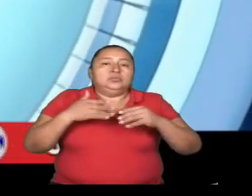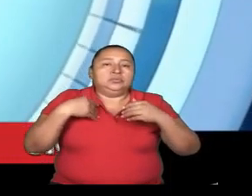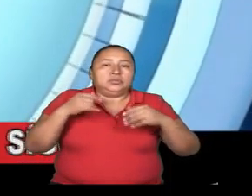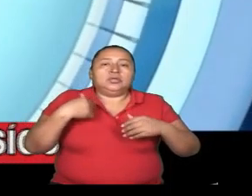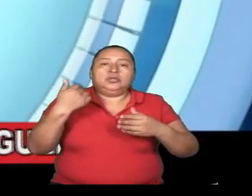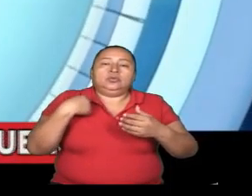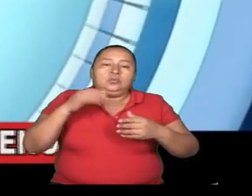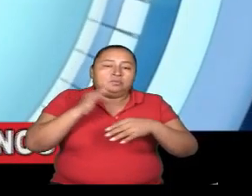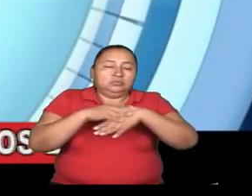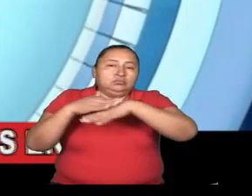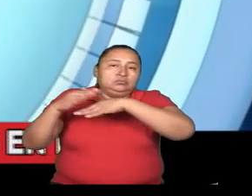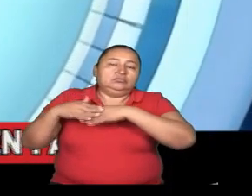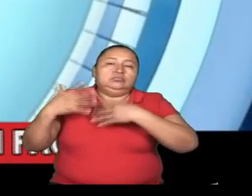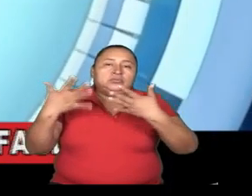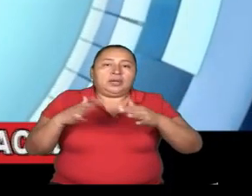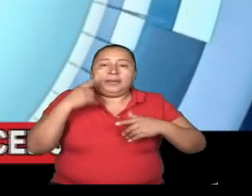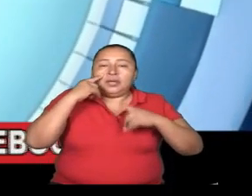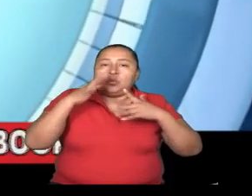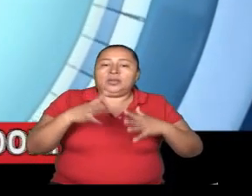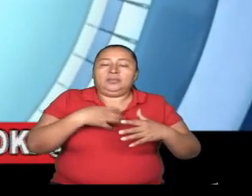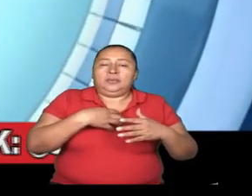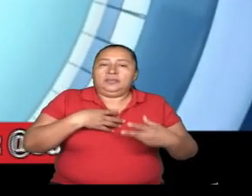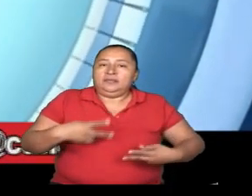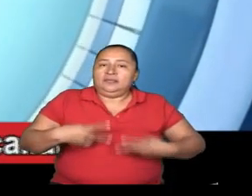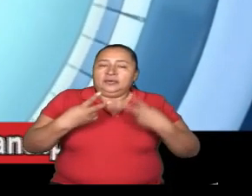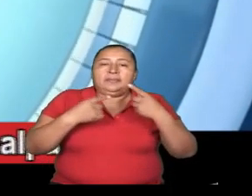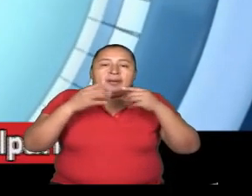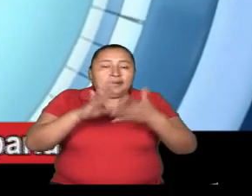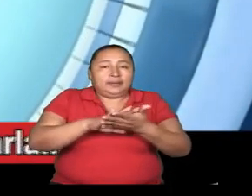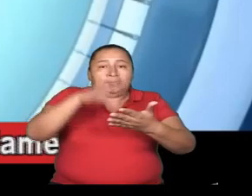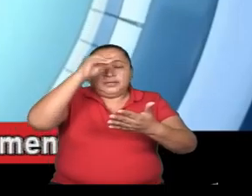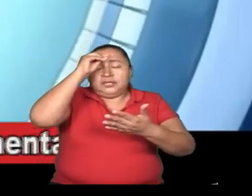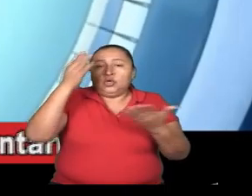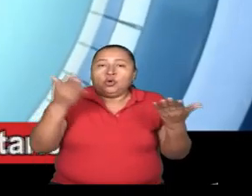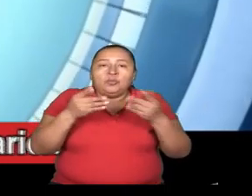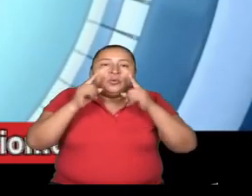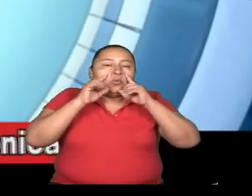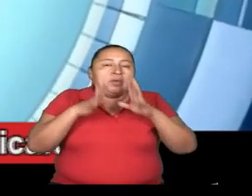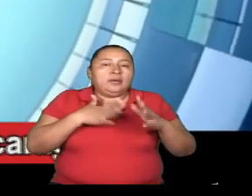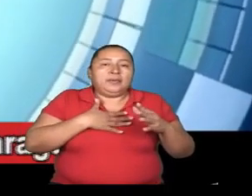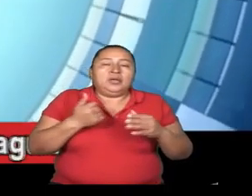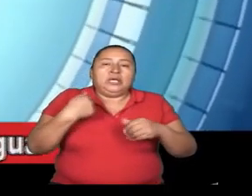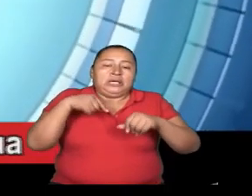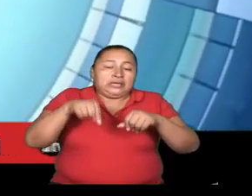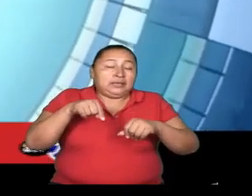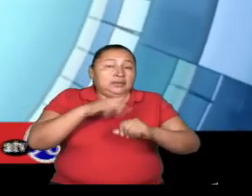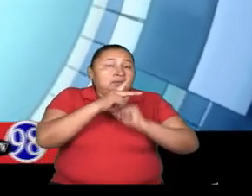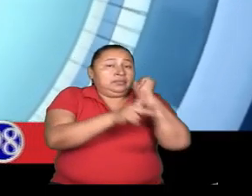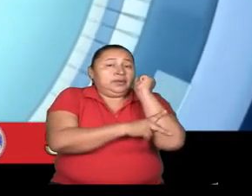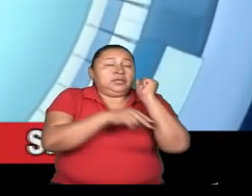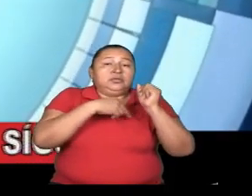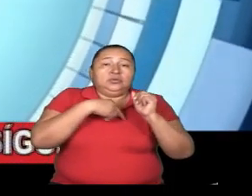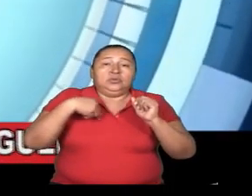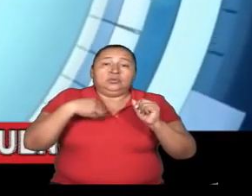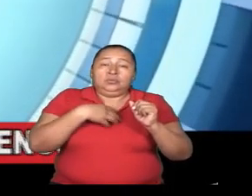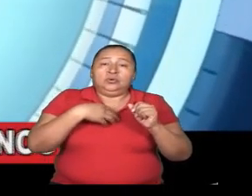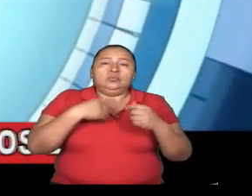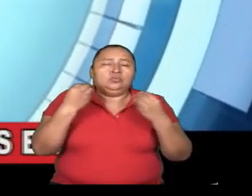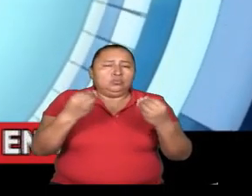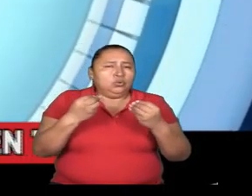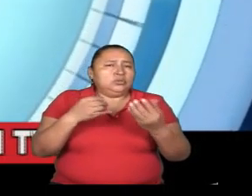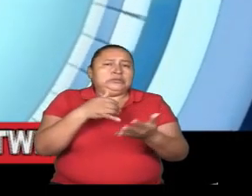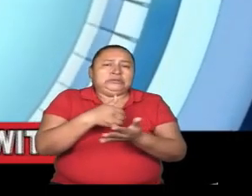hemos convocado para protegernos, para aprender a protegernos mejor en un país como el nuestro,